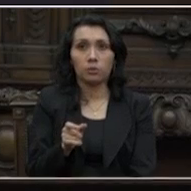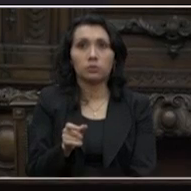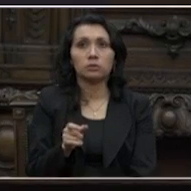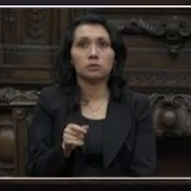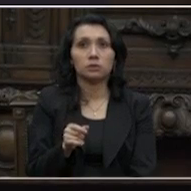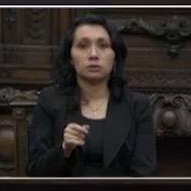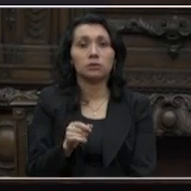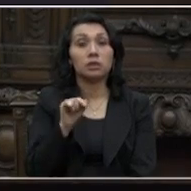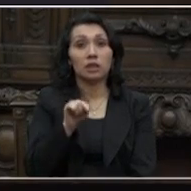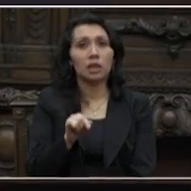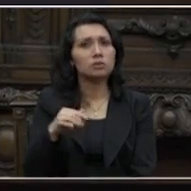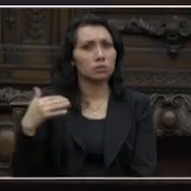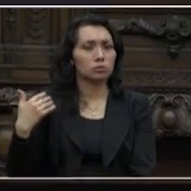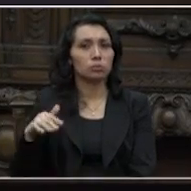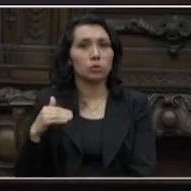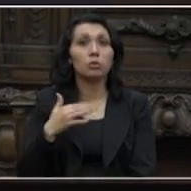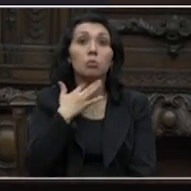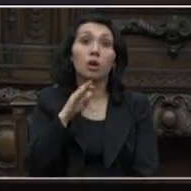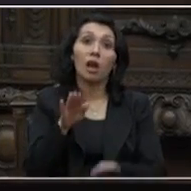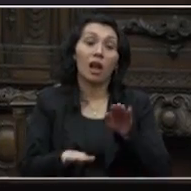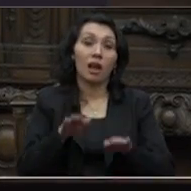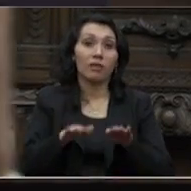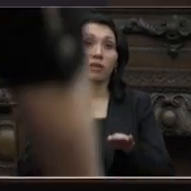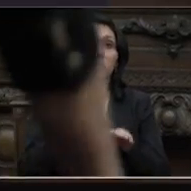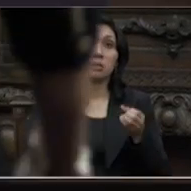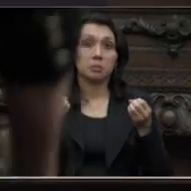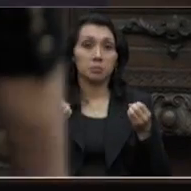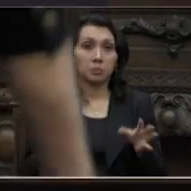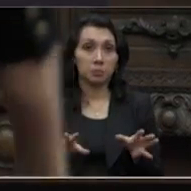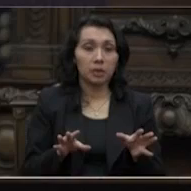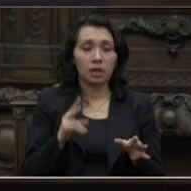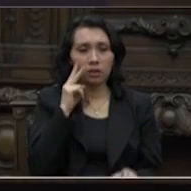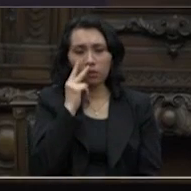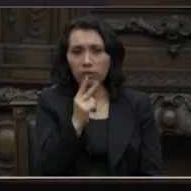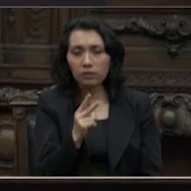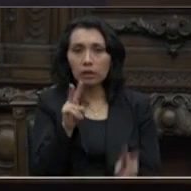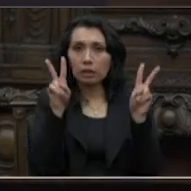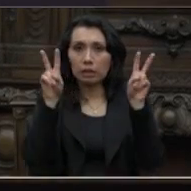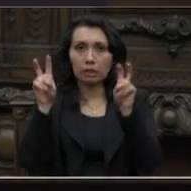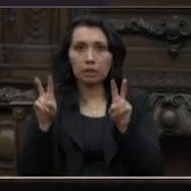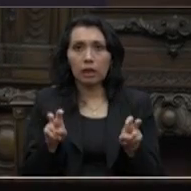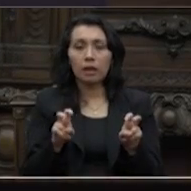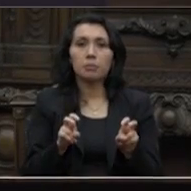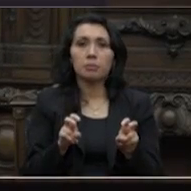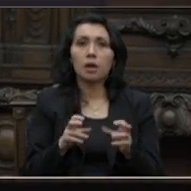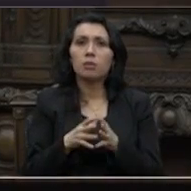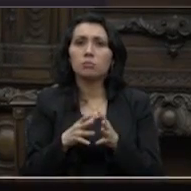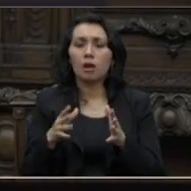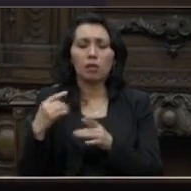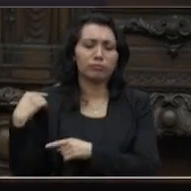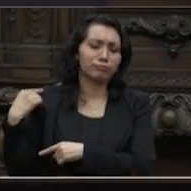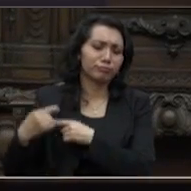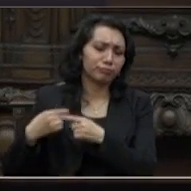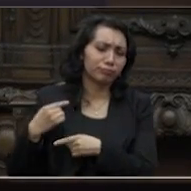y esto es fundamental, porque a veces perdemos de vista los temas más